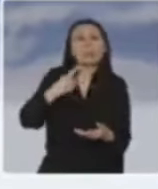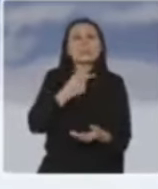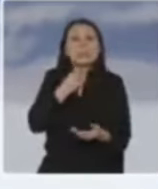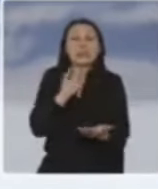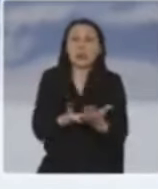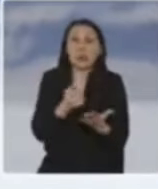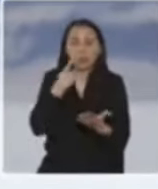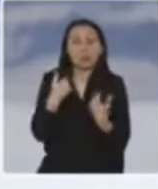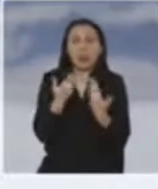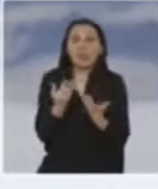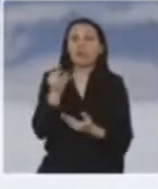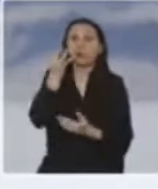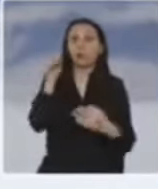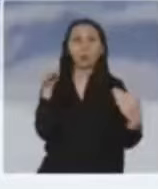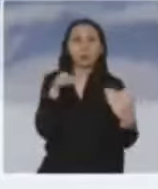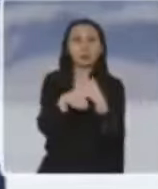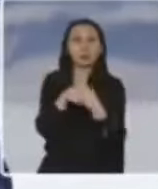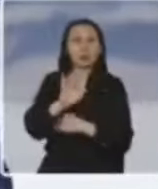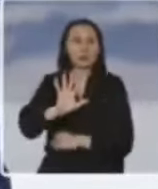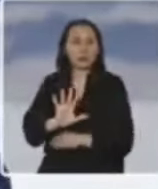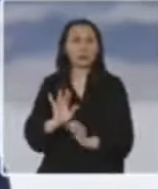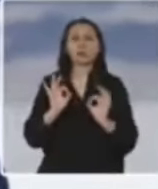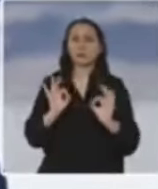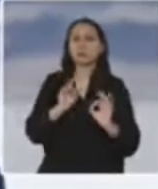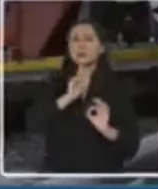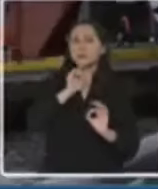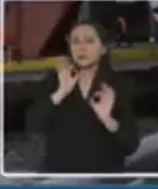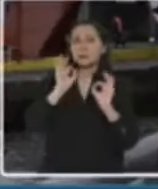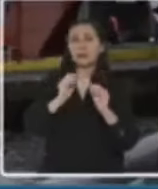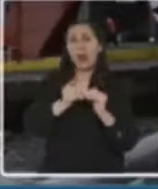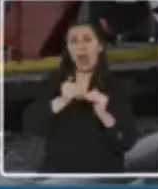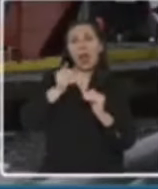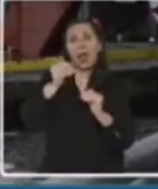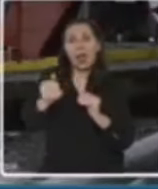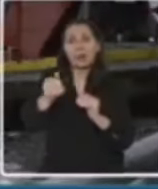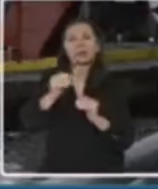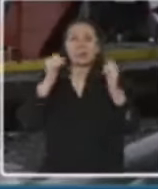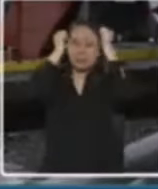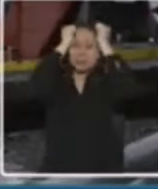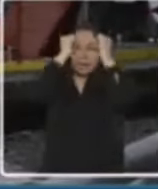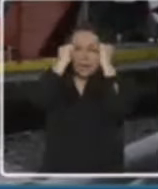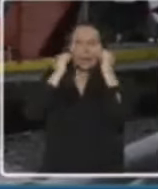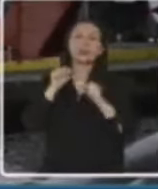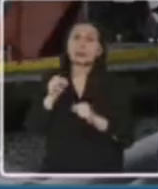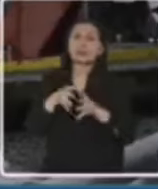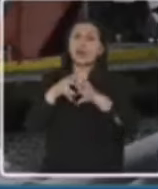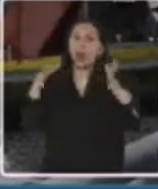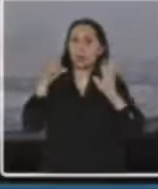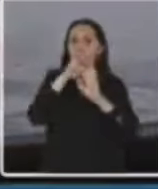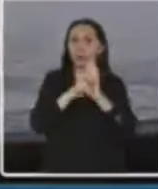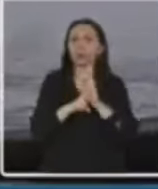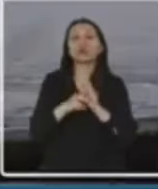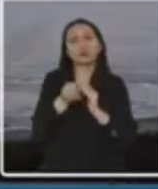que en el futuro la ruta 5 tenga un alto estándar y llegue hasta quellón Estos son proyectos de largo aliento que les